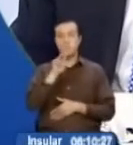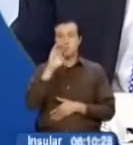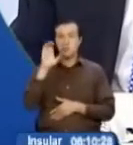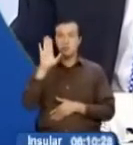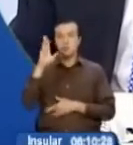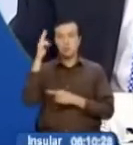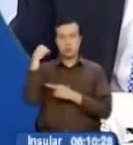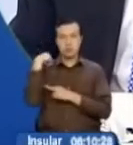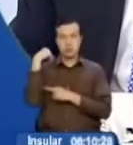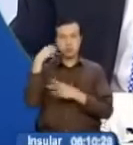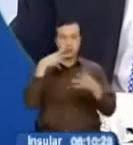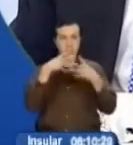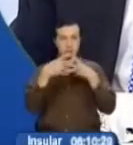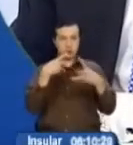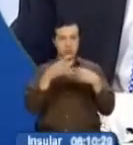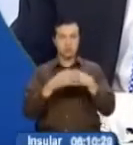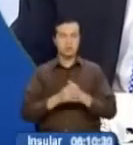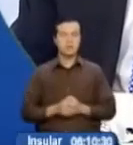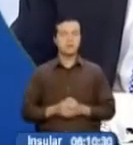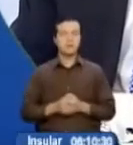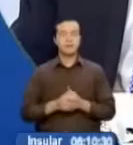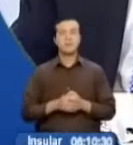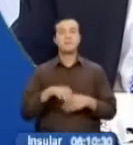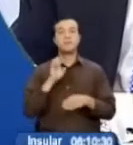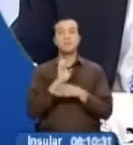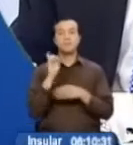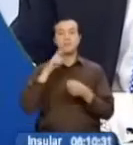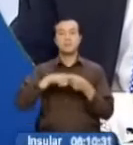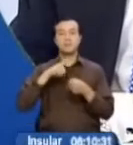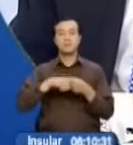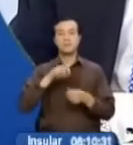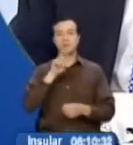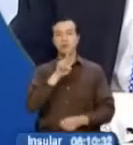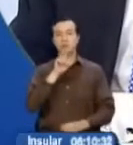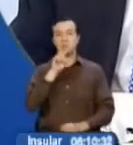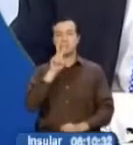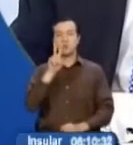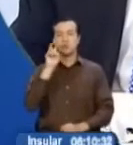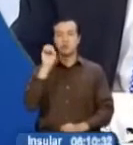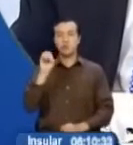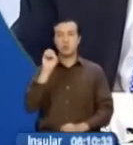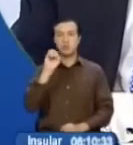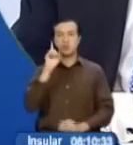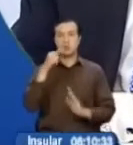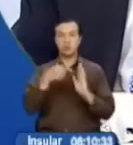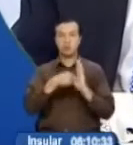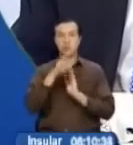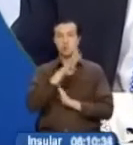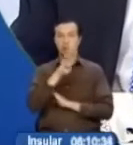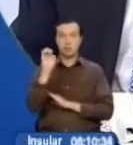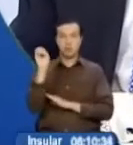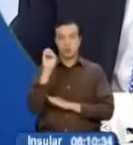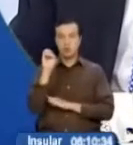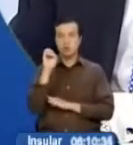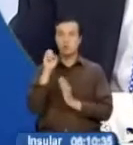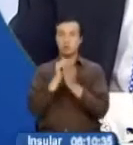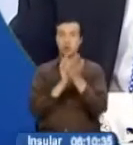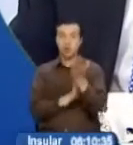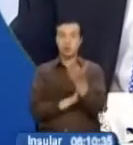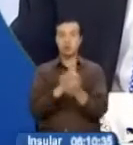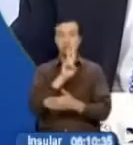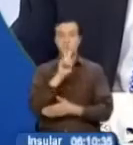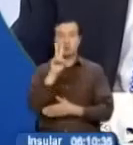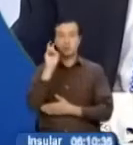eso. Ecuador inscribió 220 casos de los 1.407 que mencionaba al